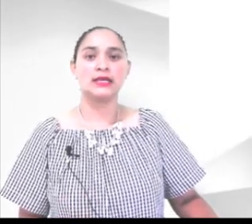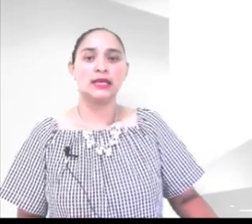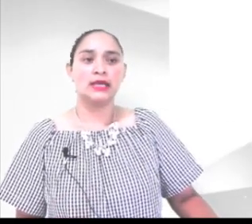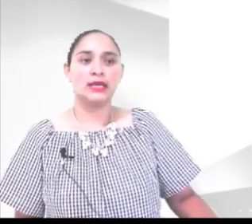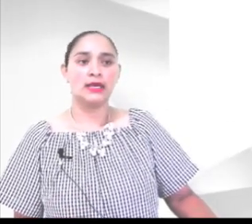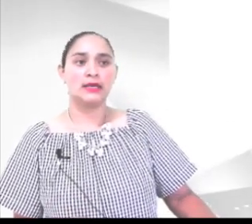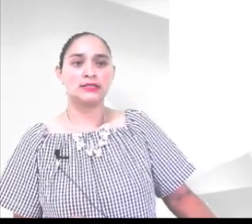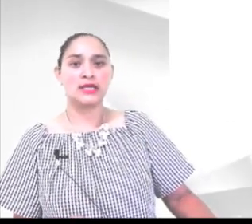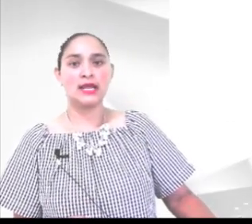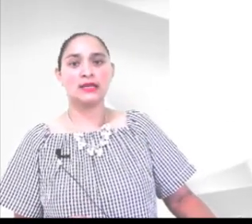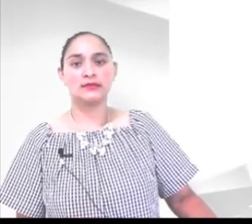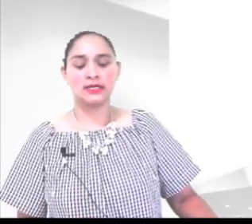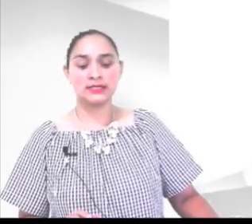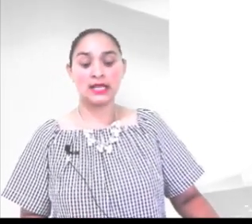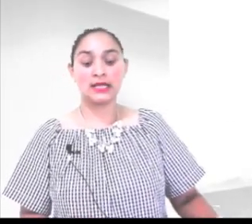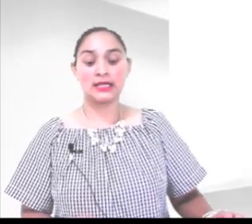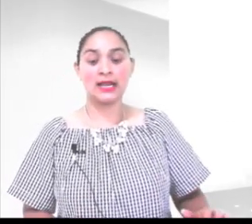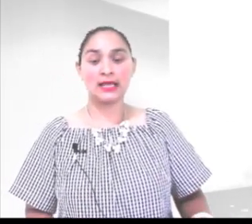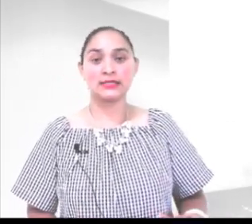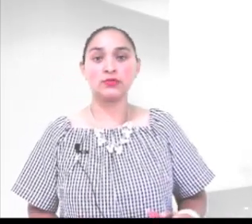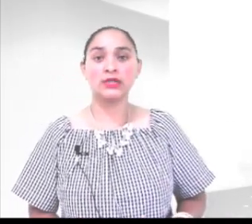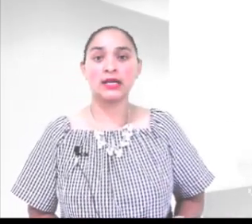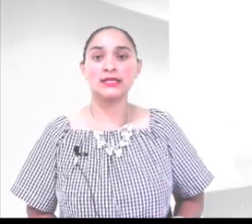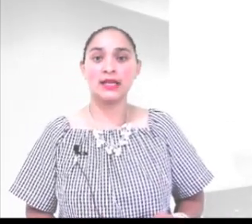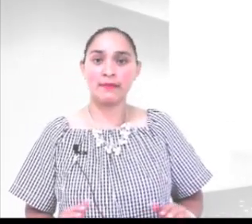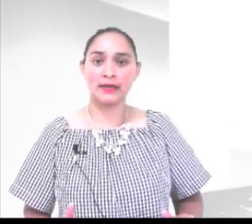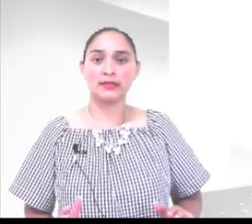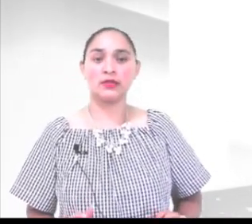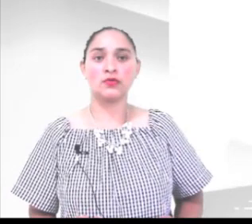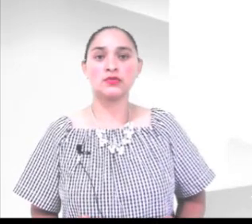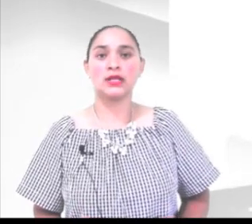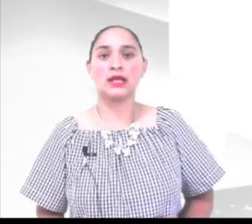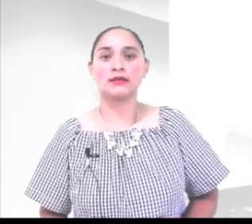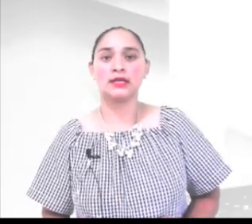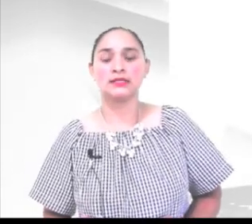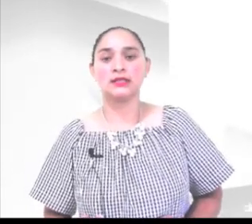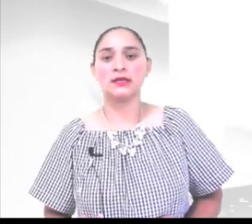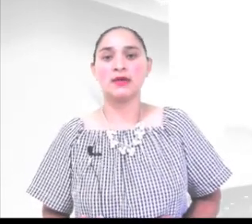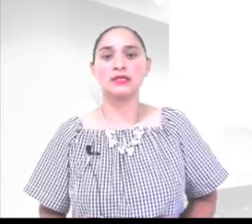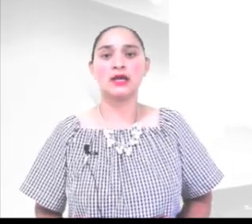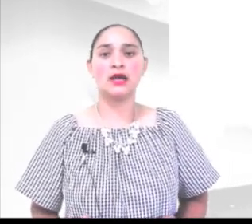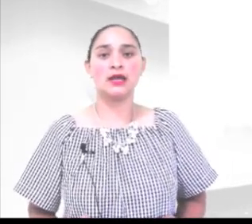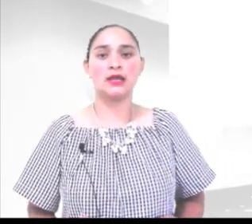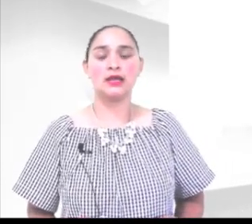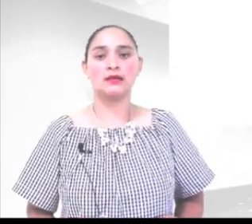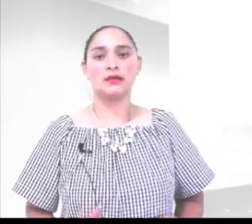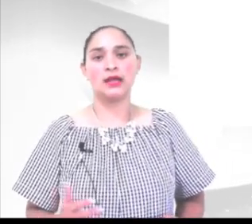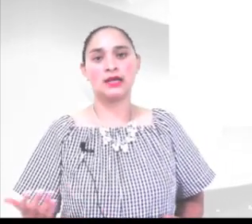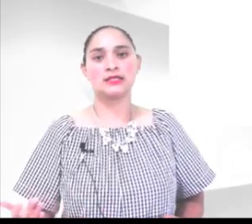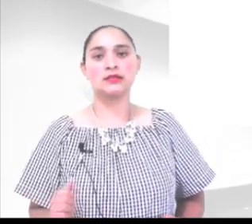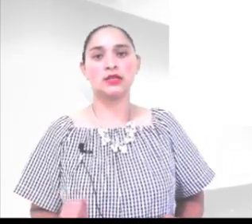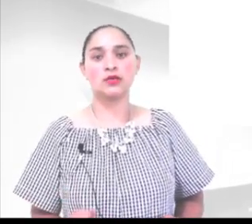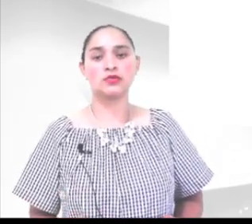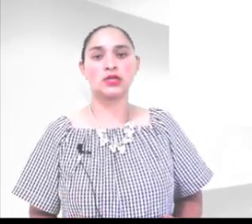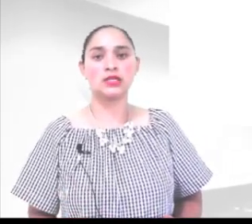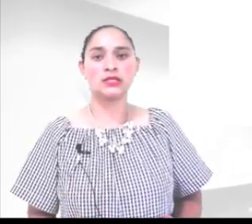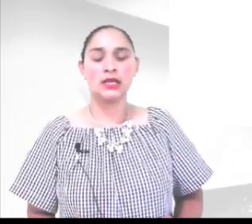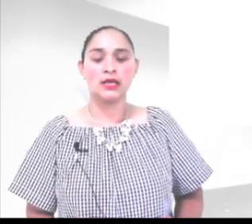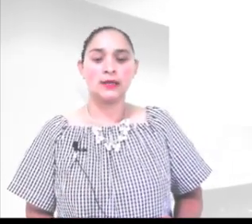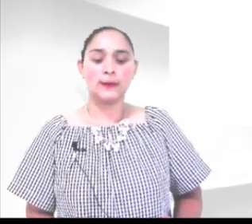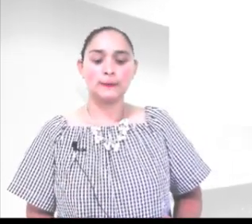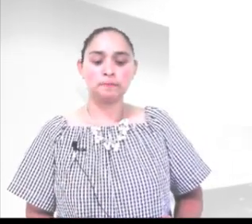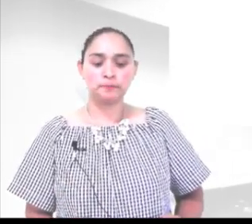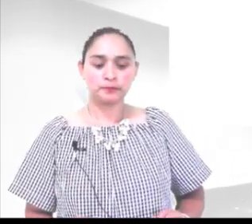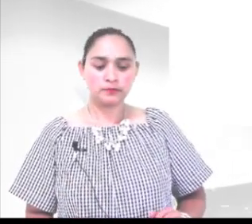naturales. Ya en esta es la segunda clase, la parte 2 de este tema. Ya en la clase anterior ustedes